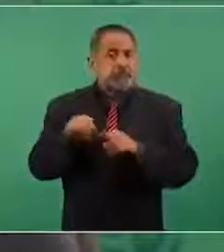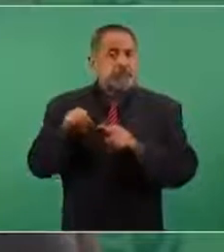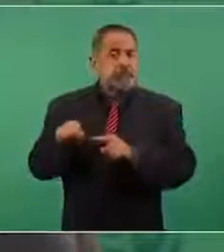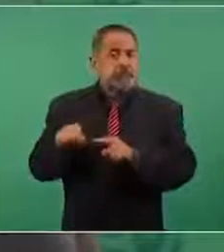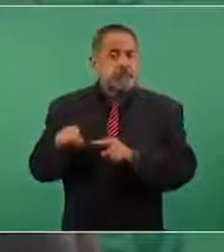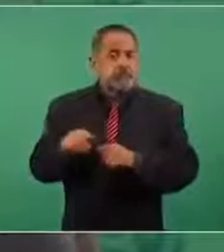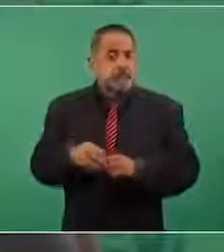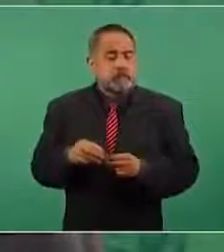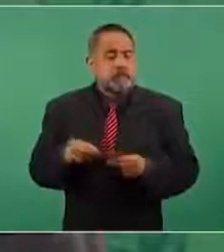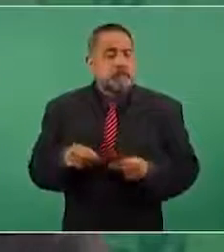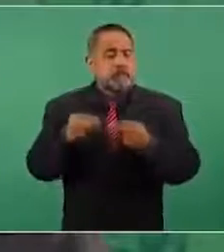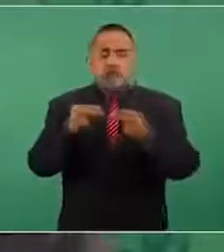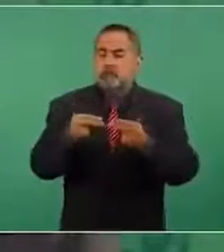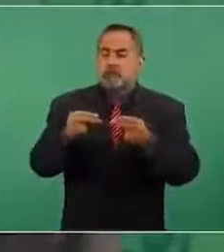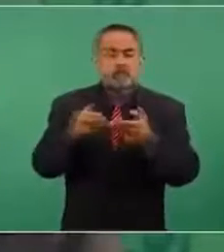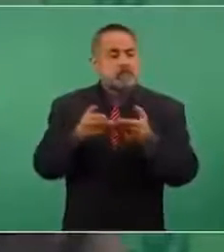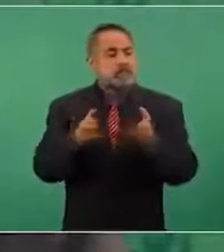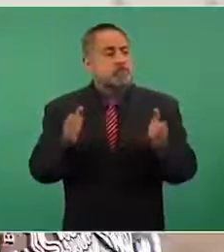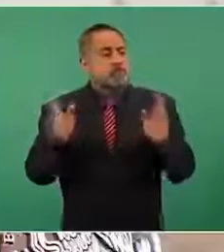los negocios públicos,